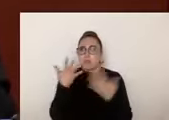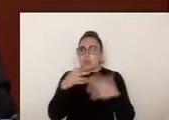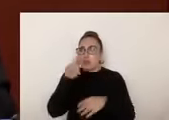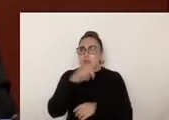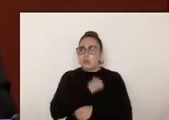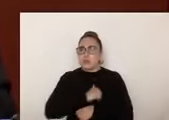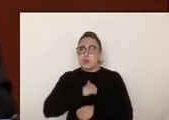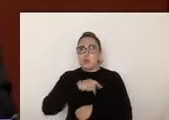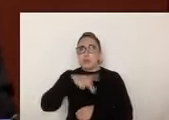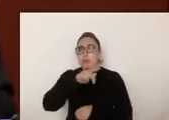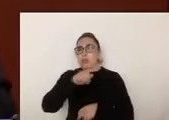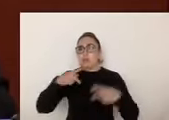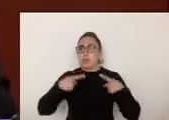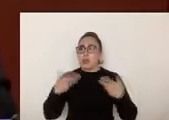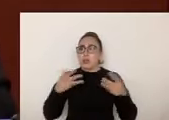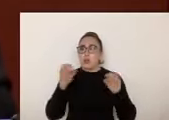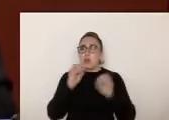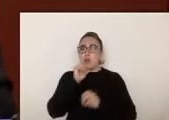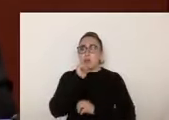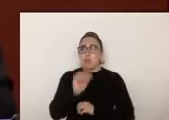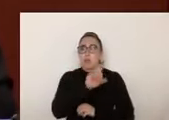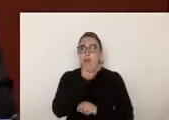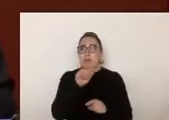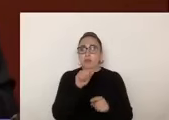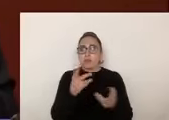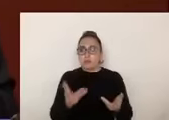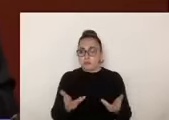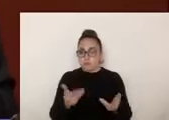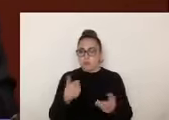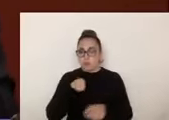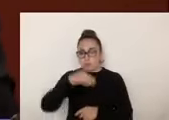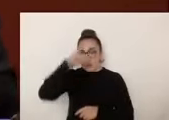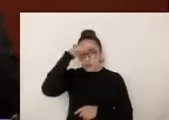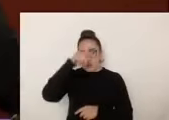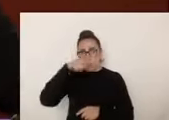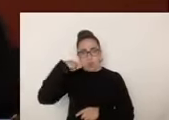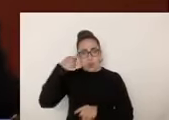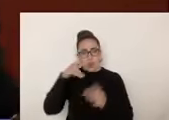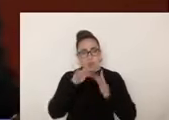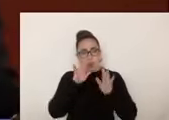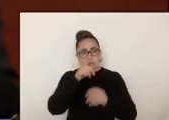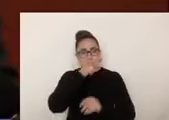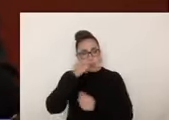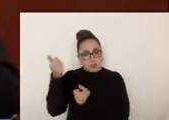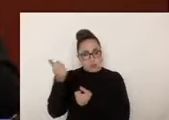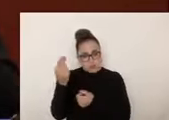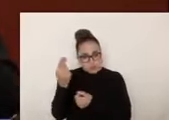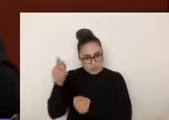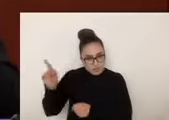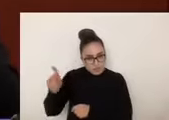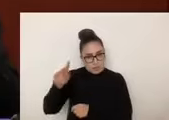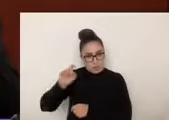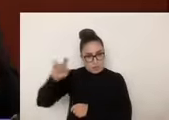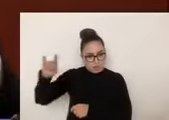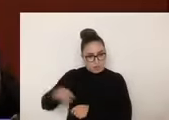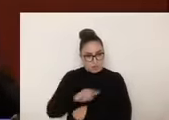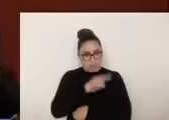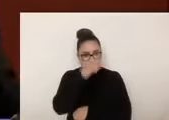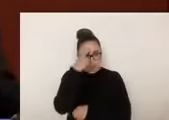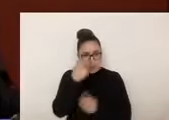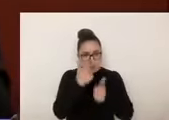y nadie hacía nada. Decían, ¿y usted hizo algo? Yo pensé que ya habrían llamado a la policía. Entonces, él a partir de eso empezó a decir,